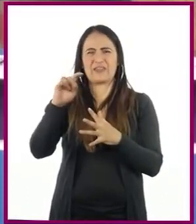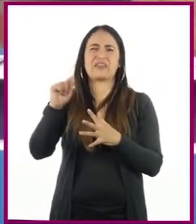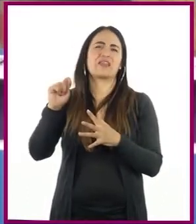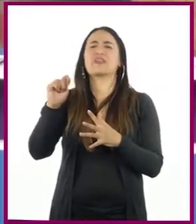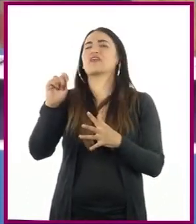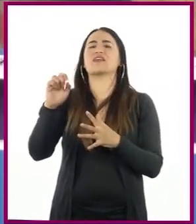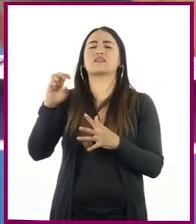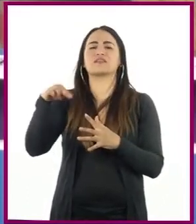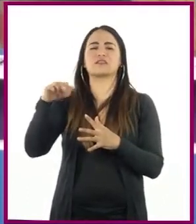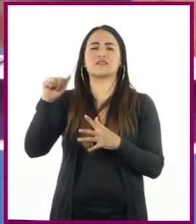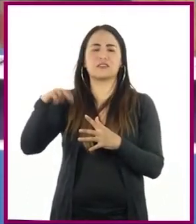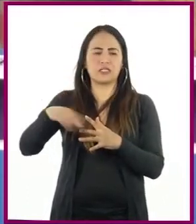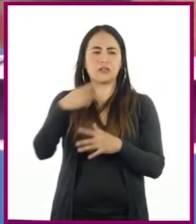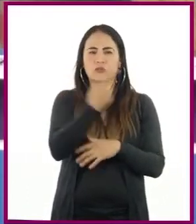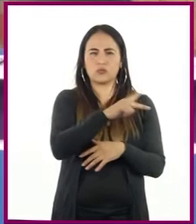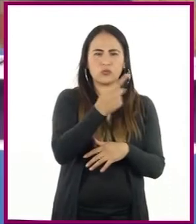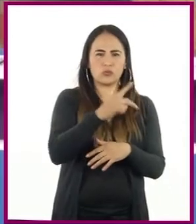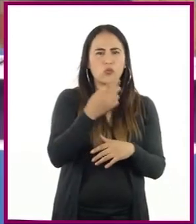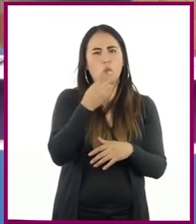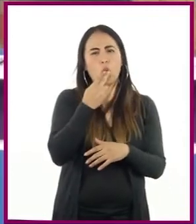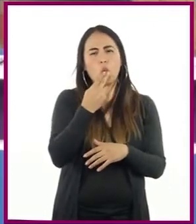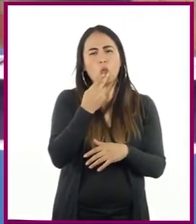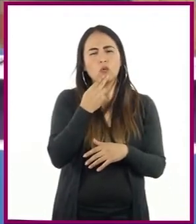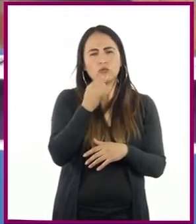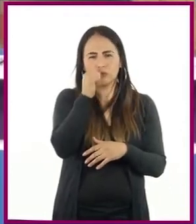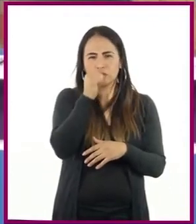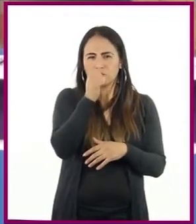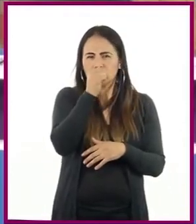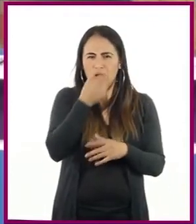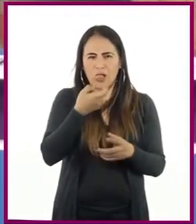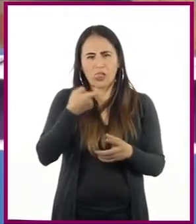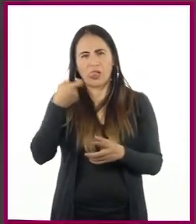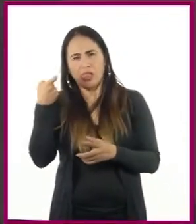tropas norteamericanas incrementó de manera considerable.